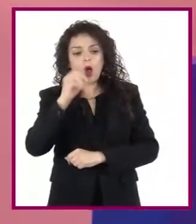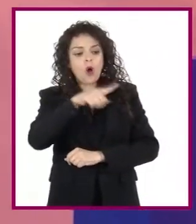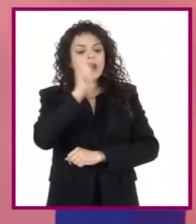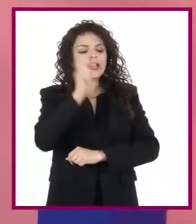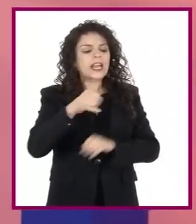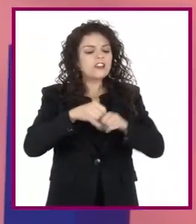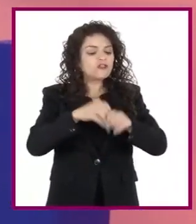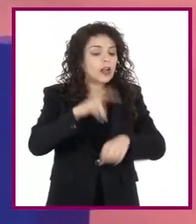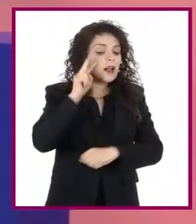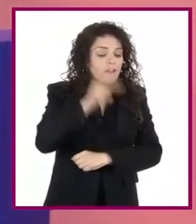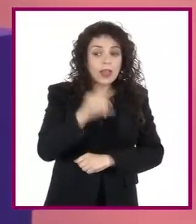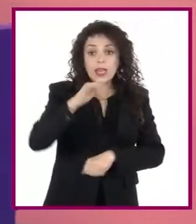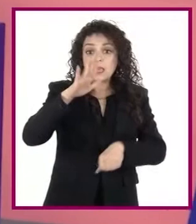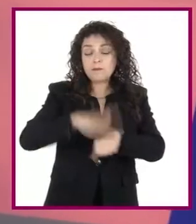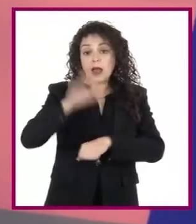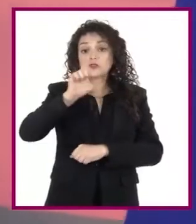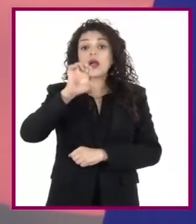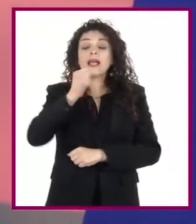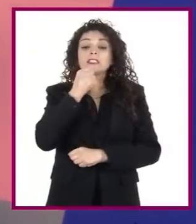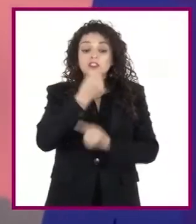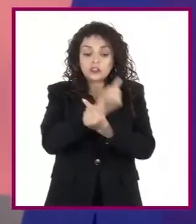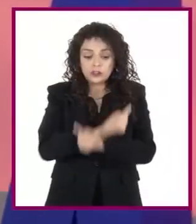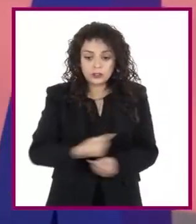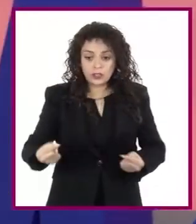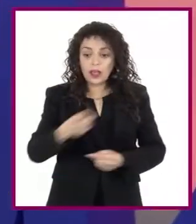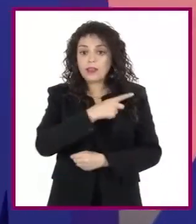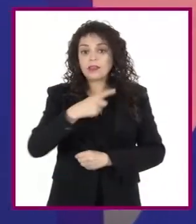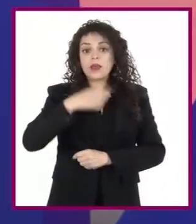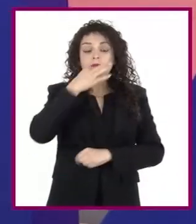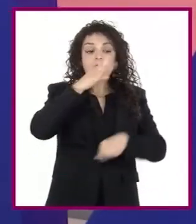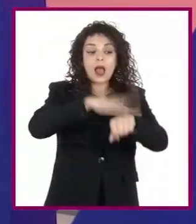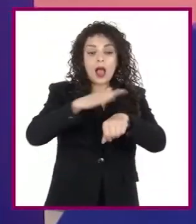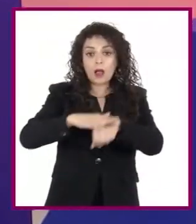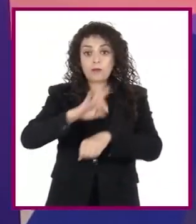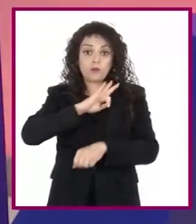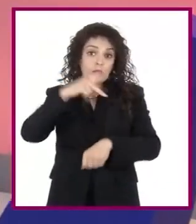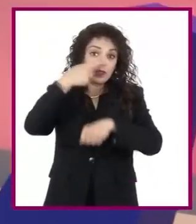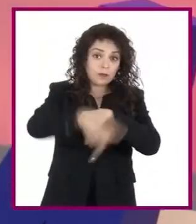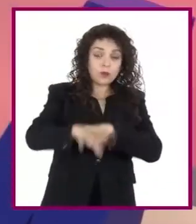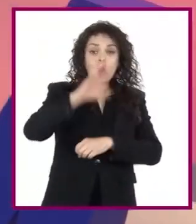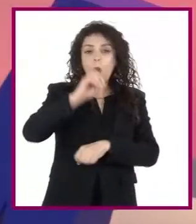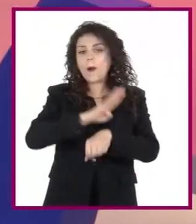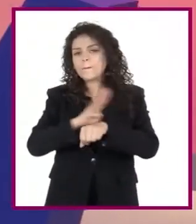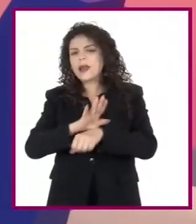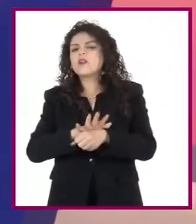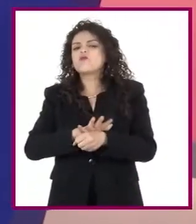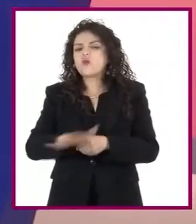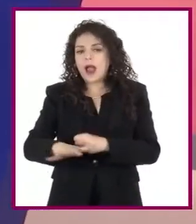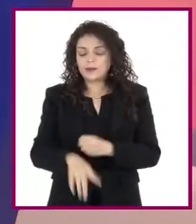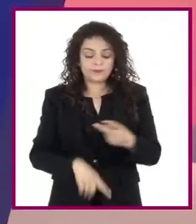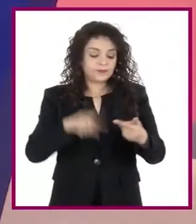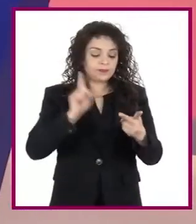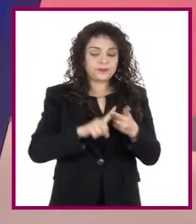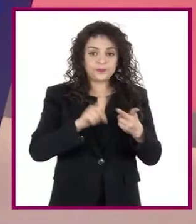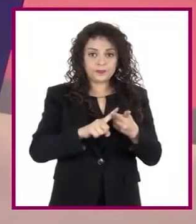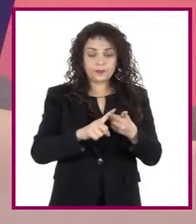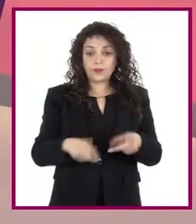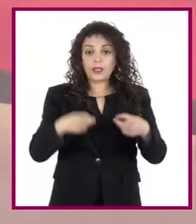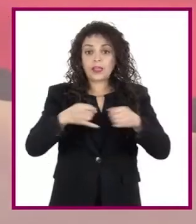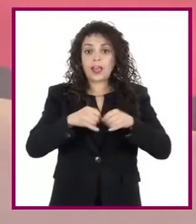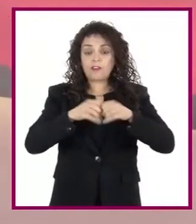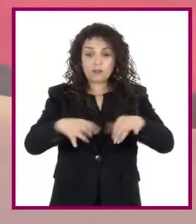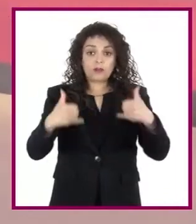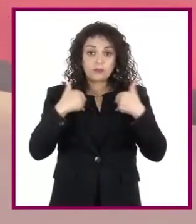e informarles de los riesgos y de los beneficios. Y segundo, informarles a estos jóvenes que están protegidos